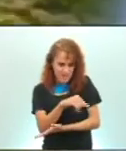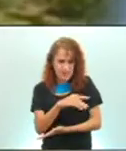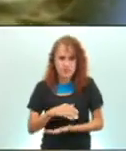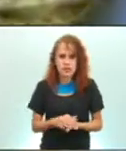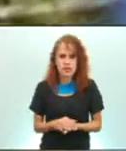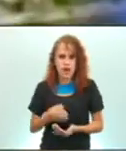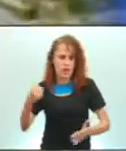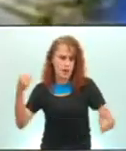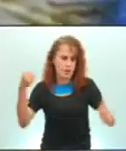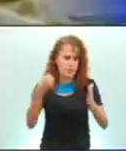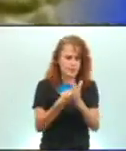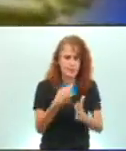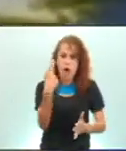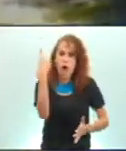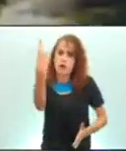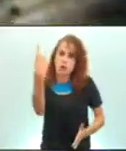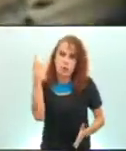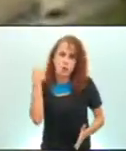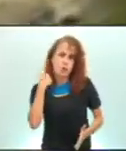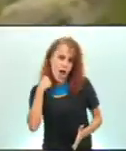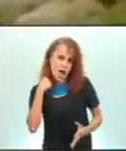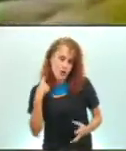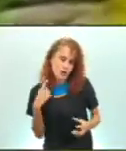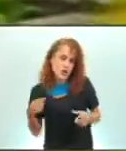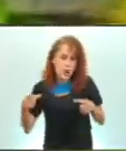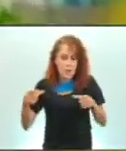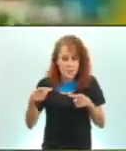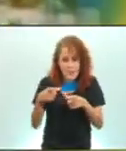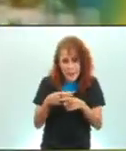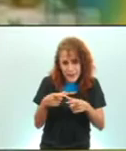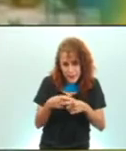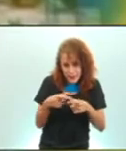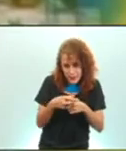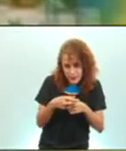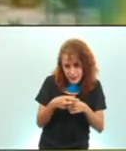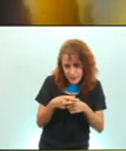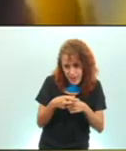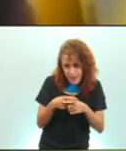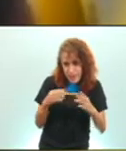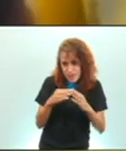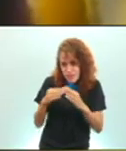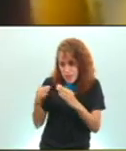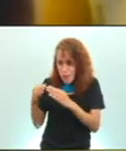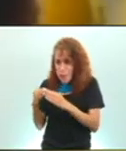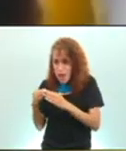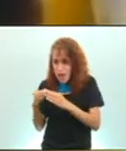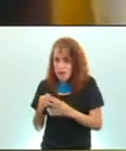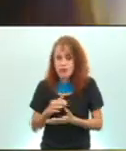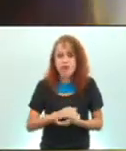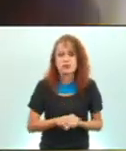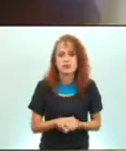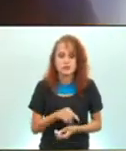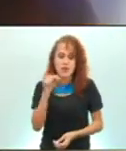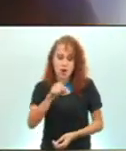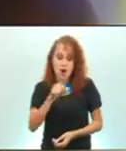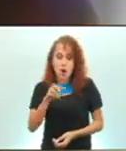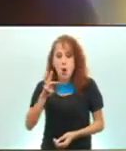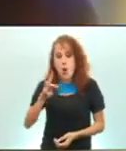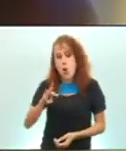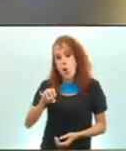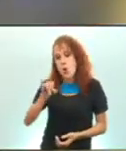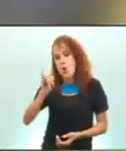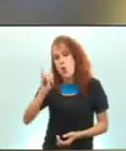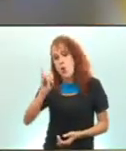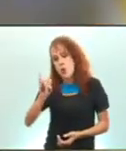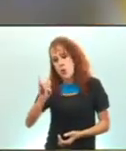características habían impactado en un año a los pequeños estados insulares del Caribe, siendo Wilma el más